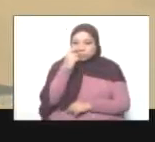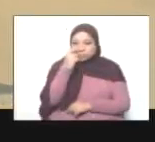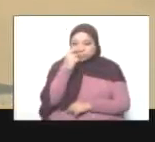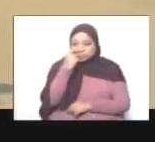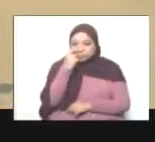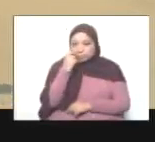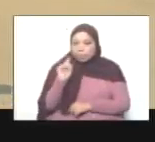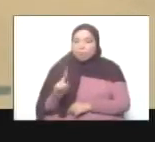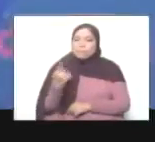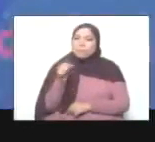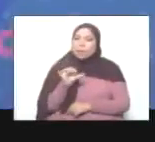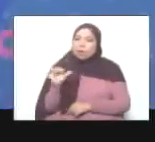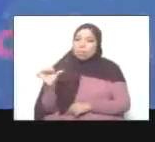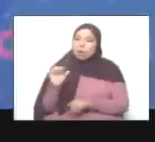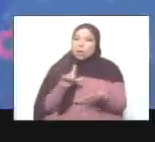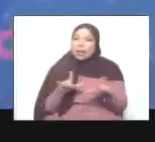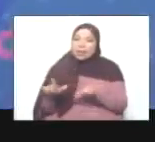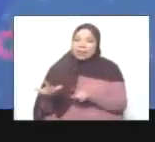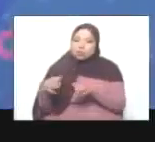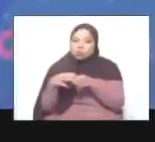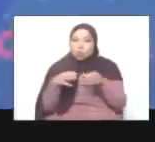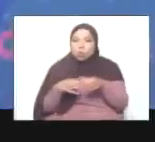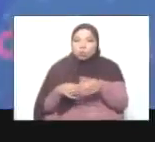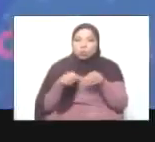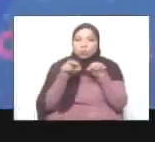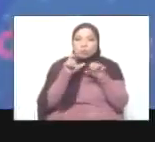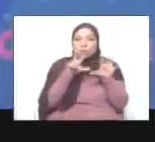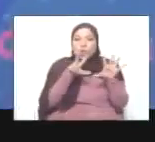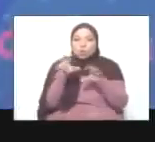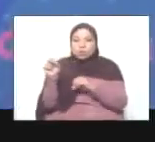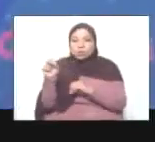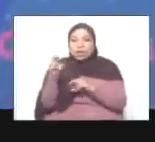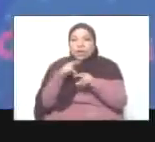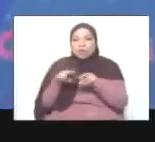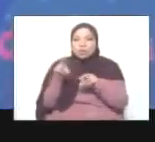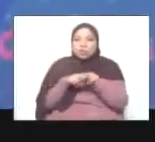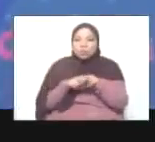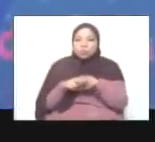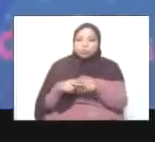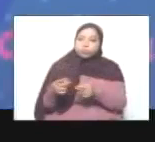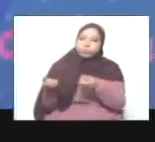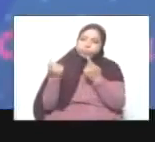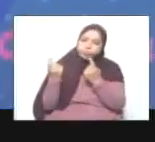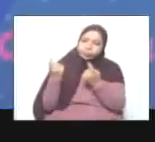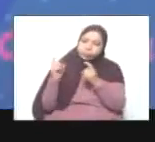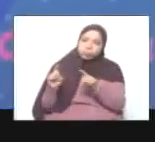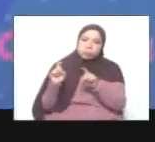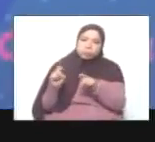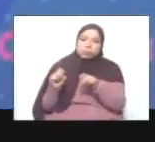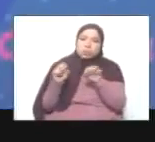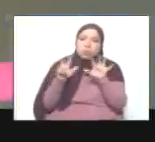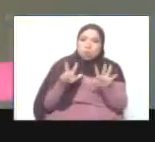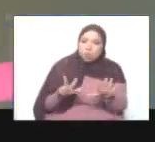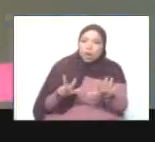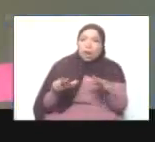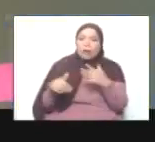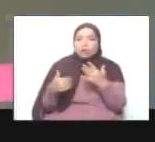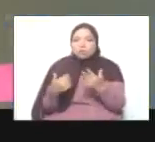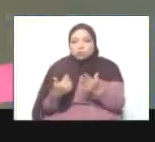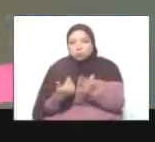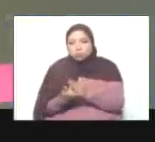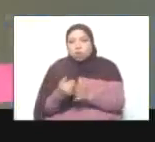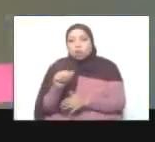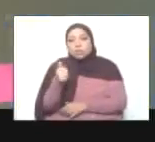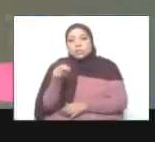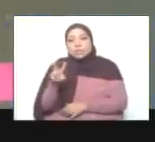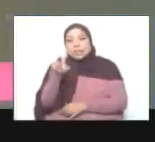primeros núcleos ya han formado más de 800 niños y jóvenes. Qué Las bueno. edades comprendidas van desde los 8 a los 17 años.